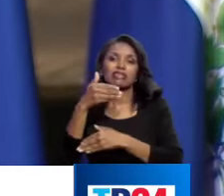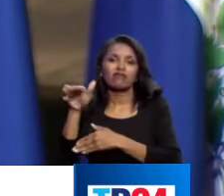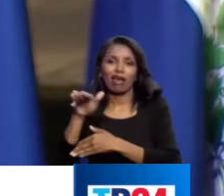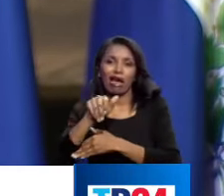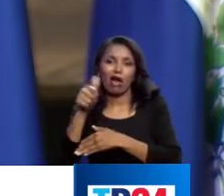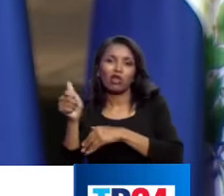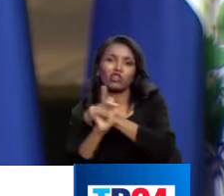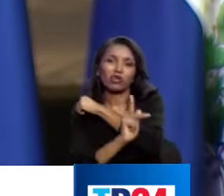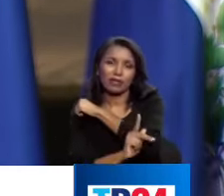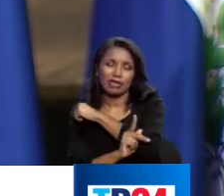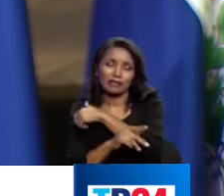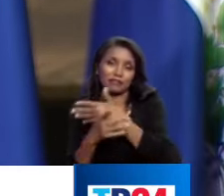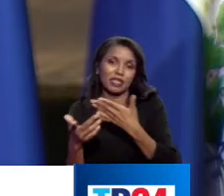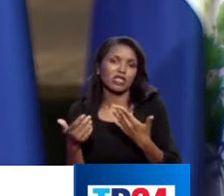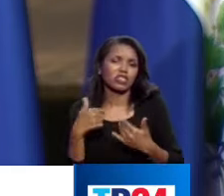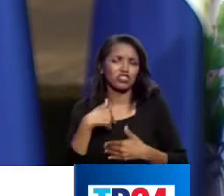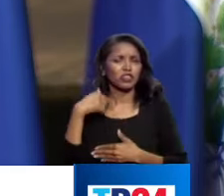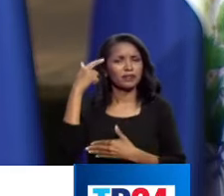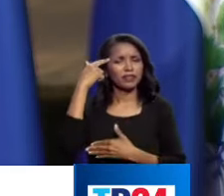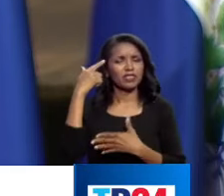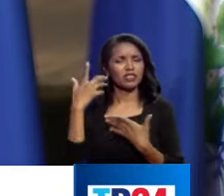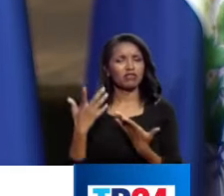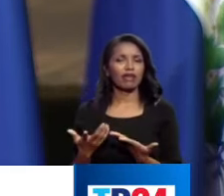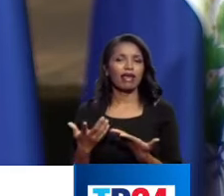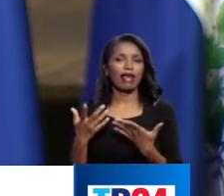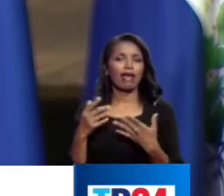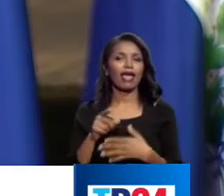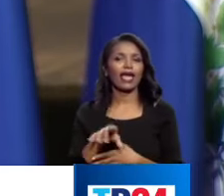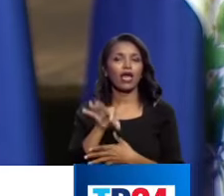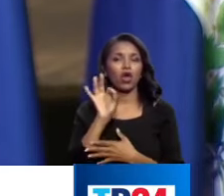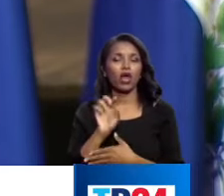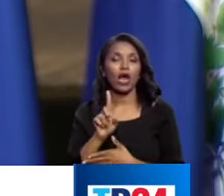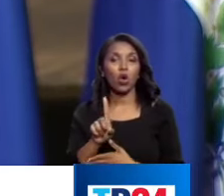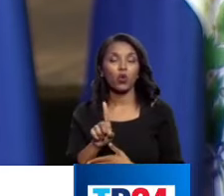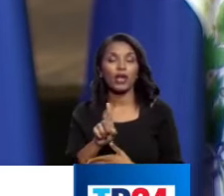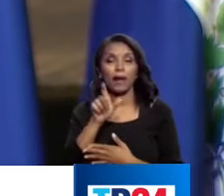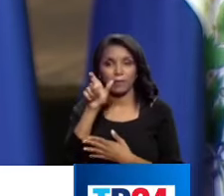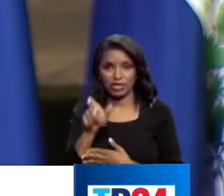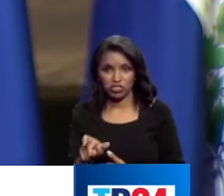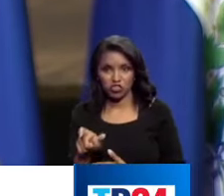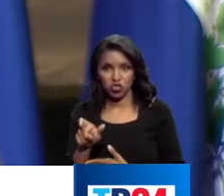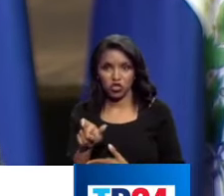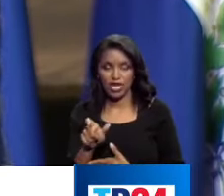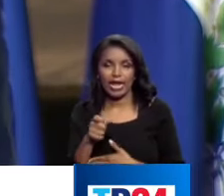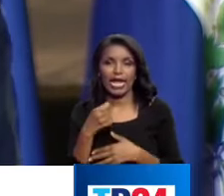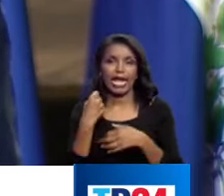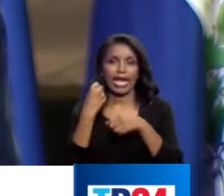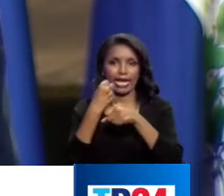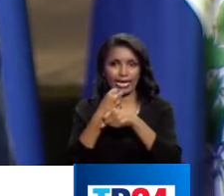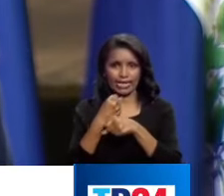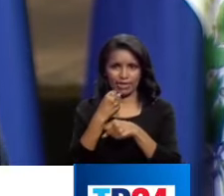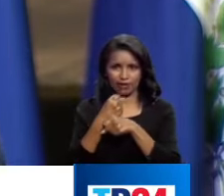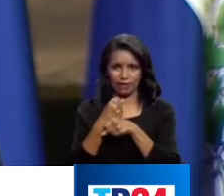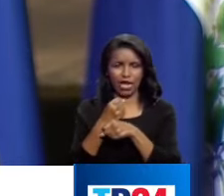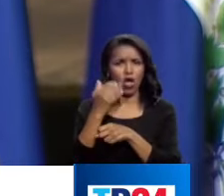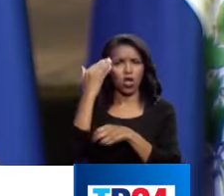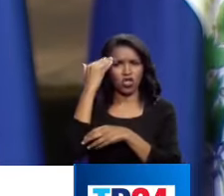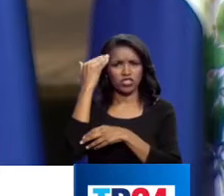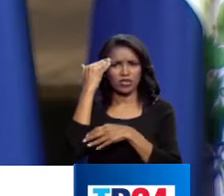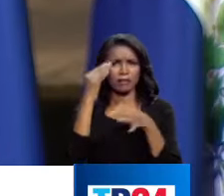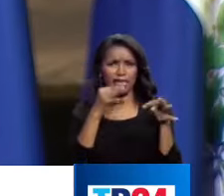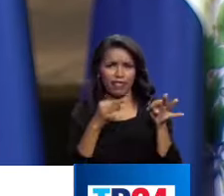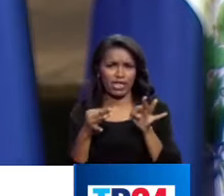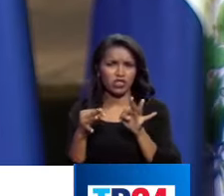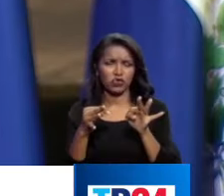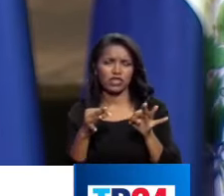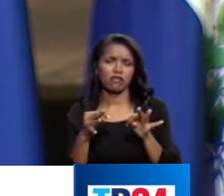hacer? Primero, voy a nombrar a un miembro de la Cámara o del sector turístico